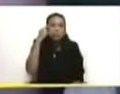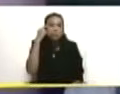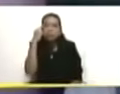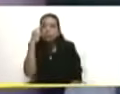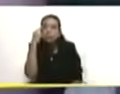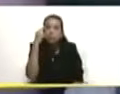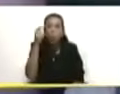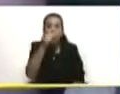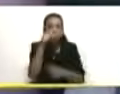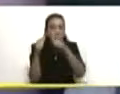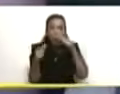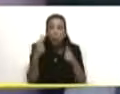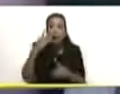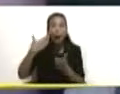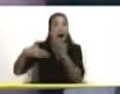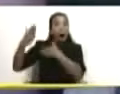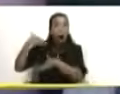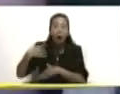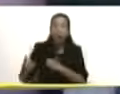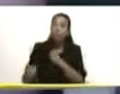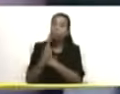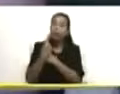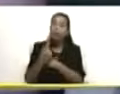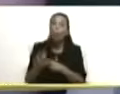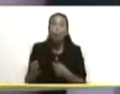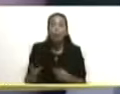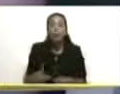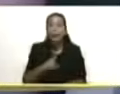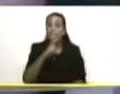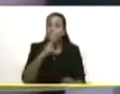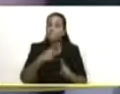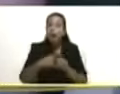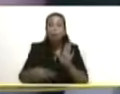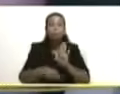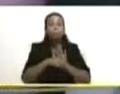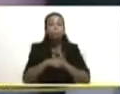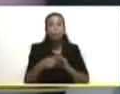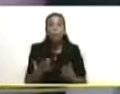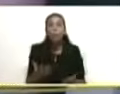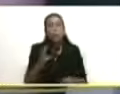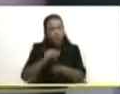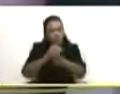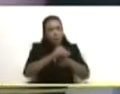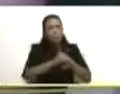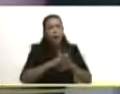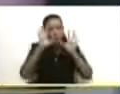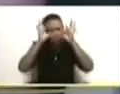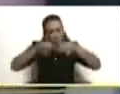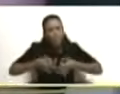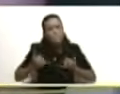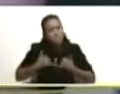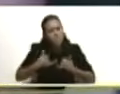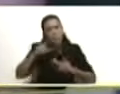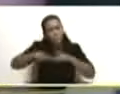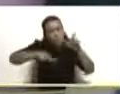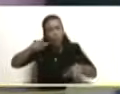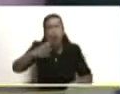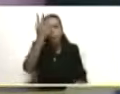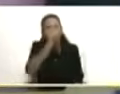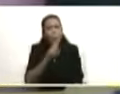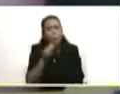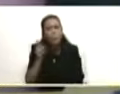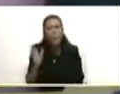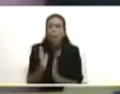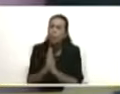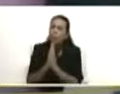es un flagelo que históricamente ha afectado a la juventud y que nosotros tenemos que hacer un llamado a la conciencia de la juventud